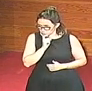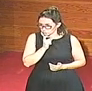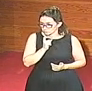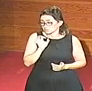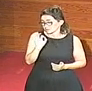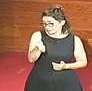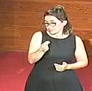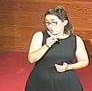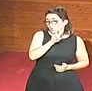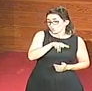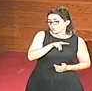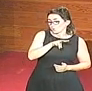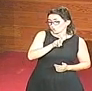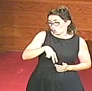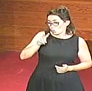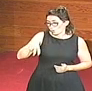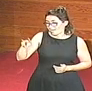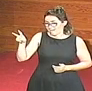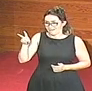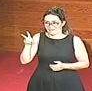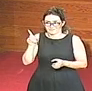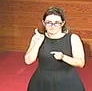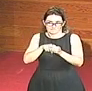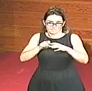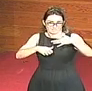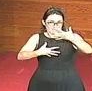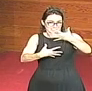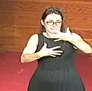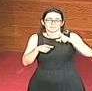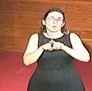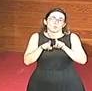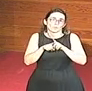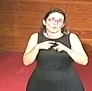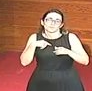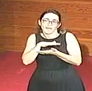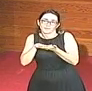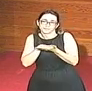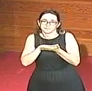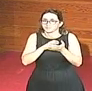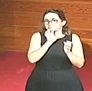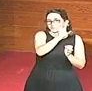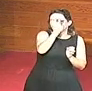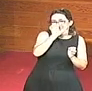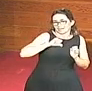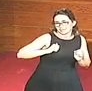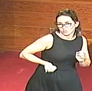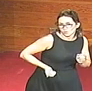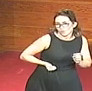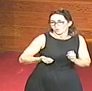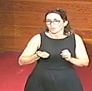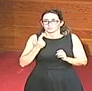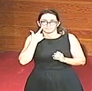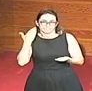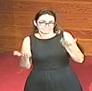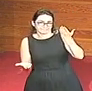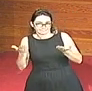en la clasificación, pero esto es como si hablamos de países ricos, PIB per cápita, hay unas diferencias abismales entre Noruega